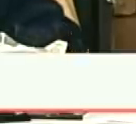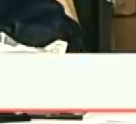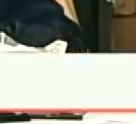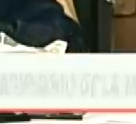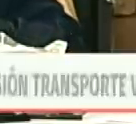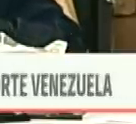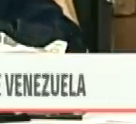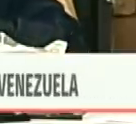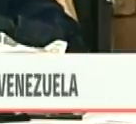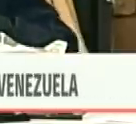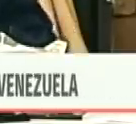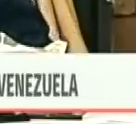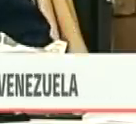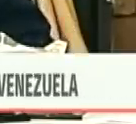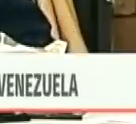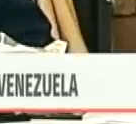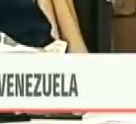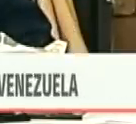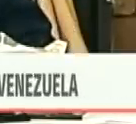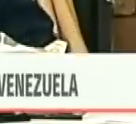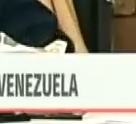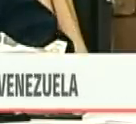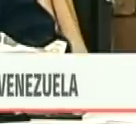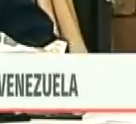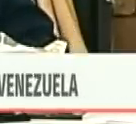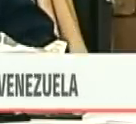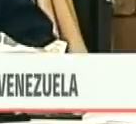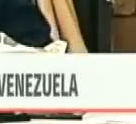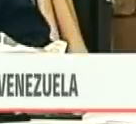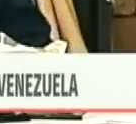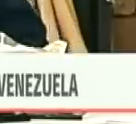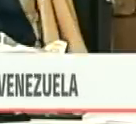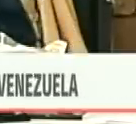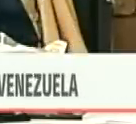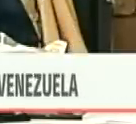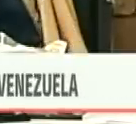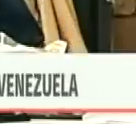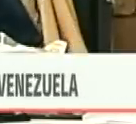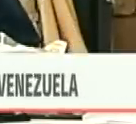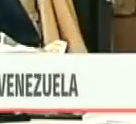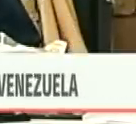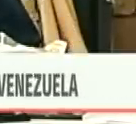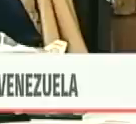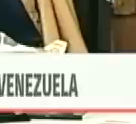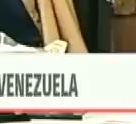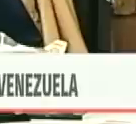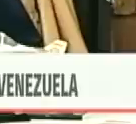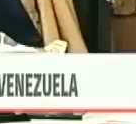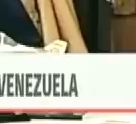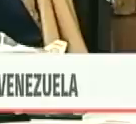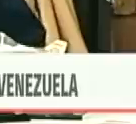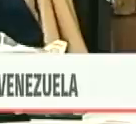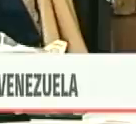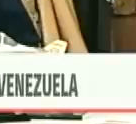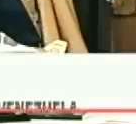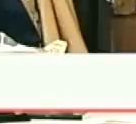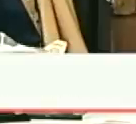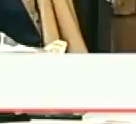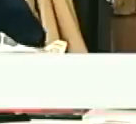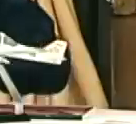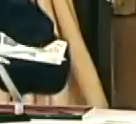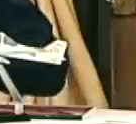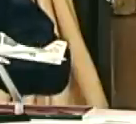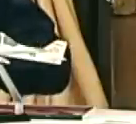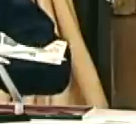el Plan de la Patria 2025 de los sistemas de transporte terrestre, aéreo,